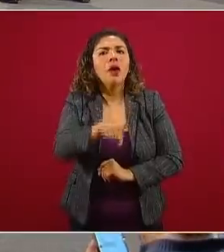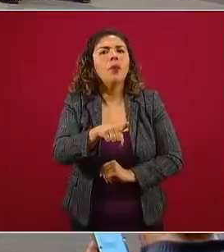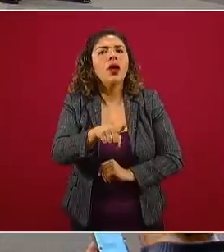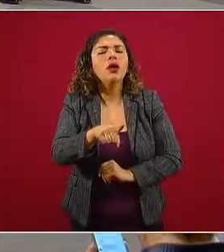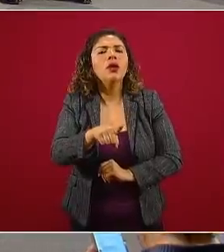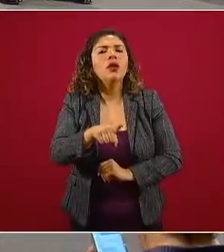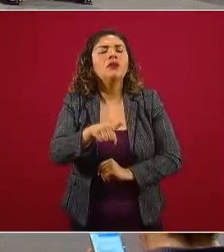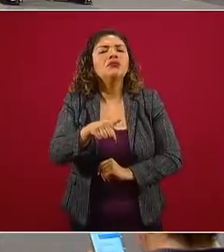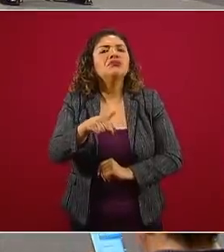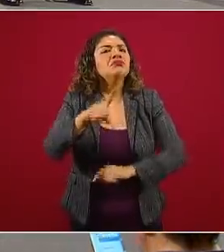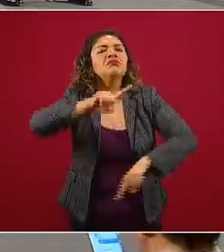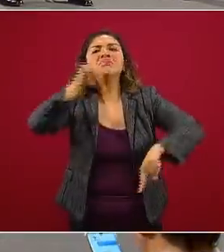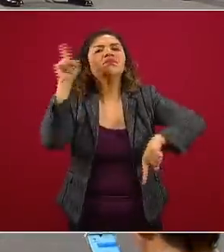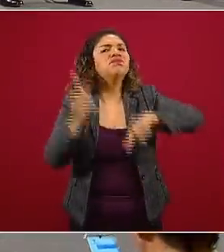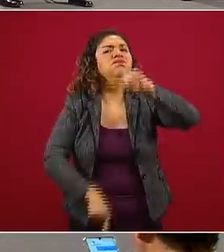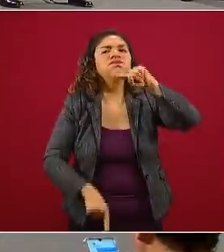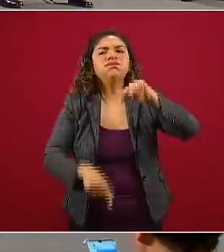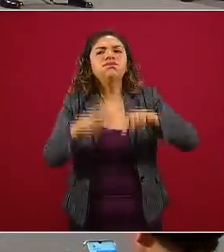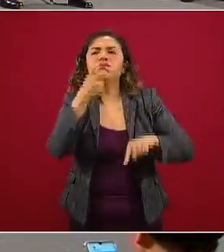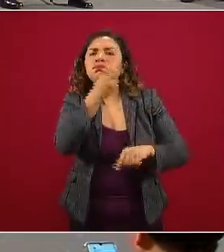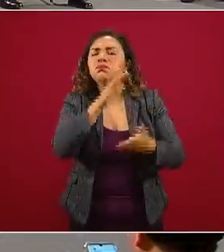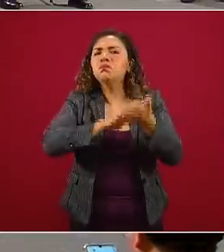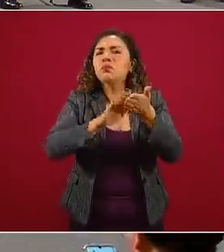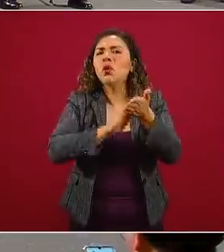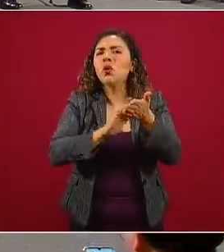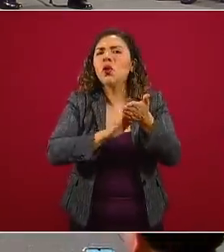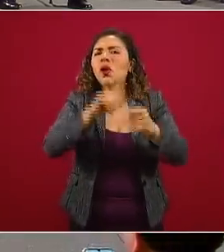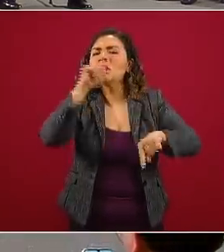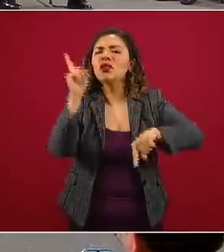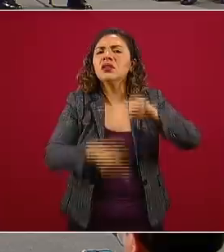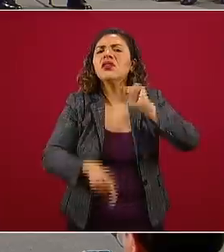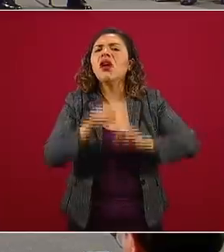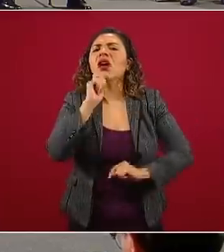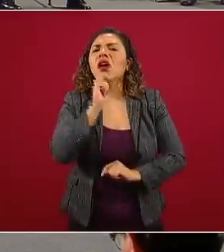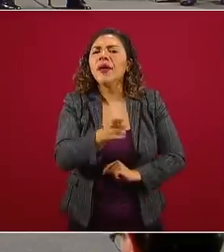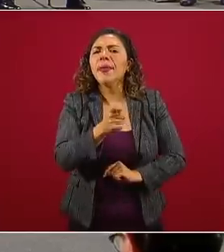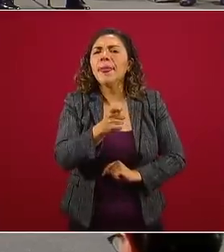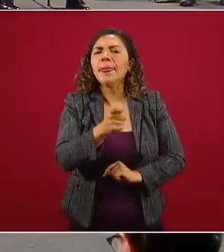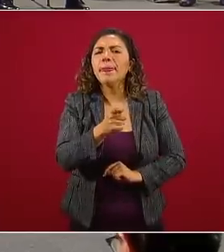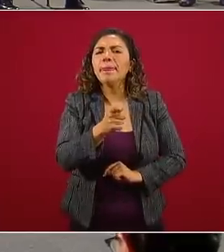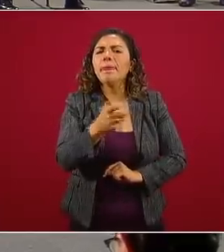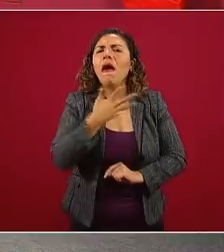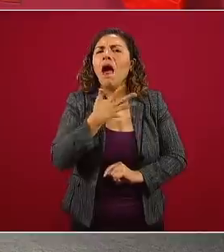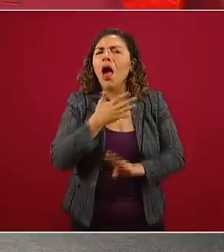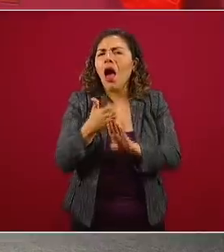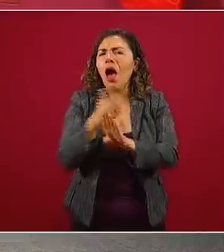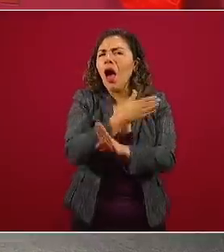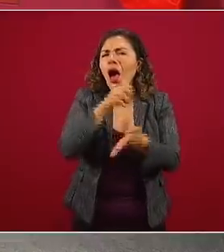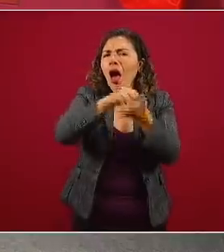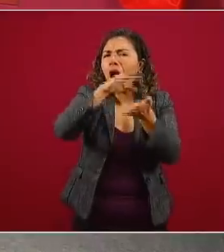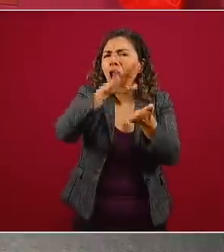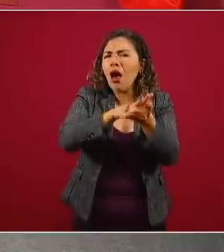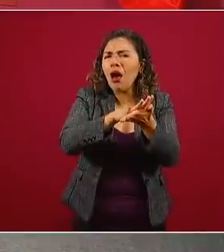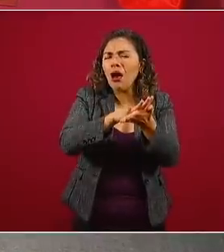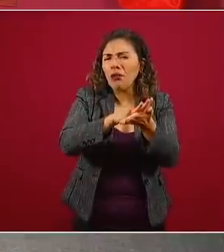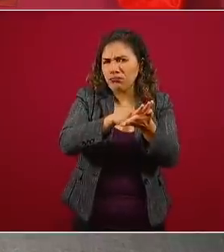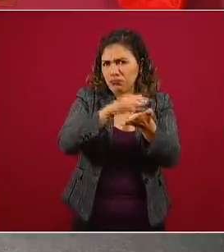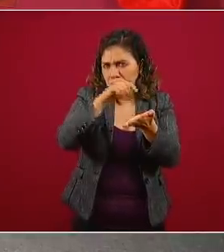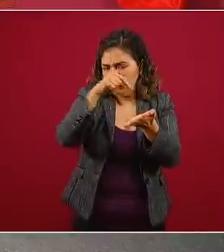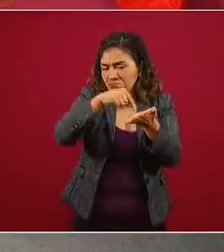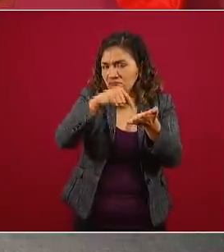se quitó lo que estaba establecido